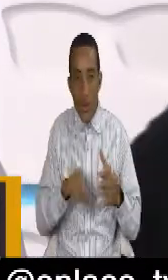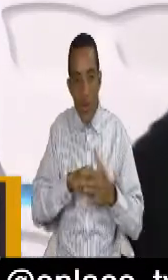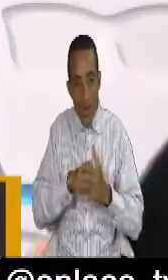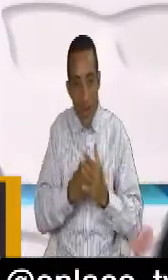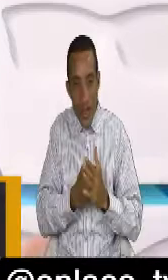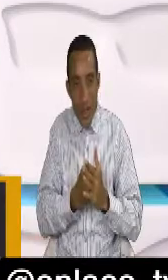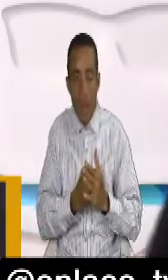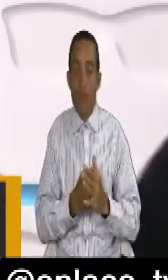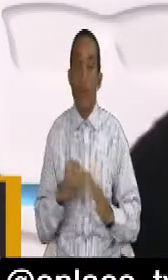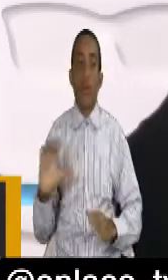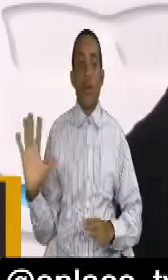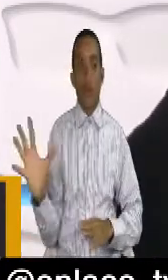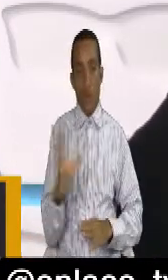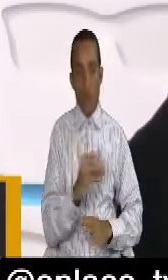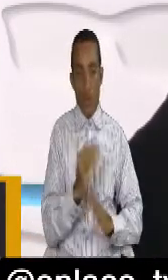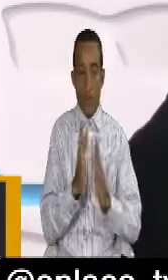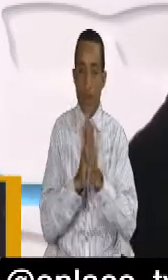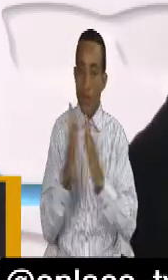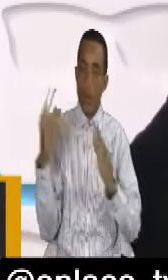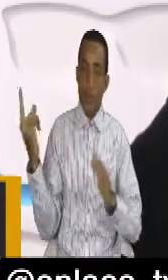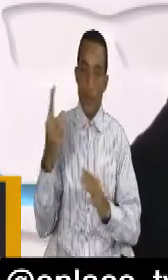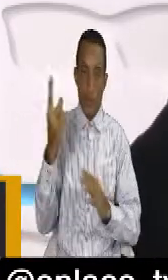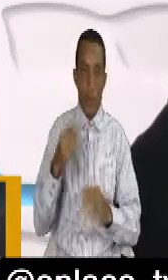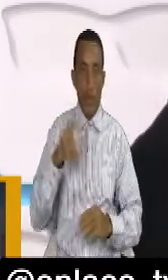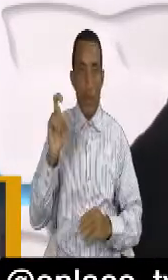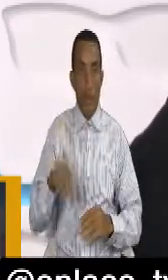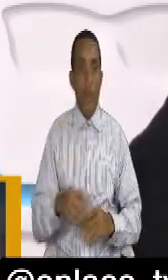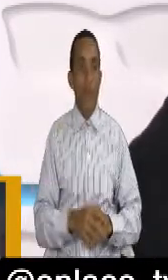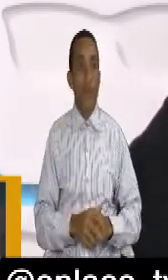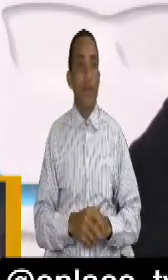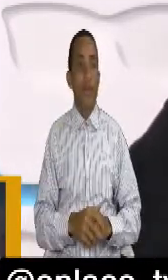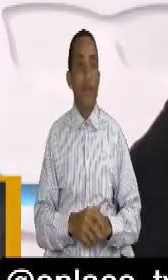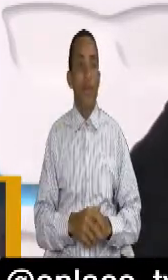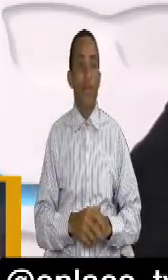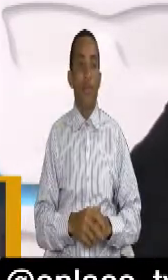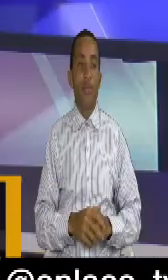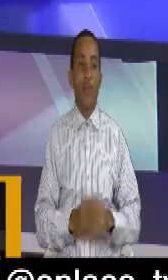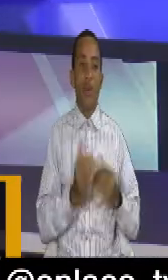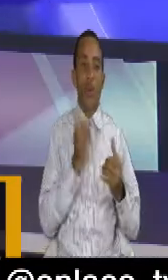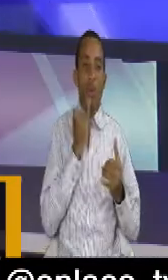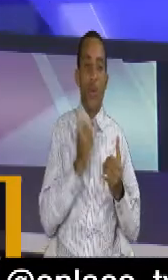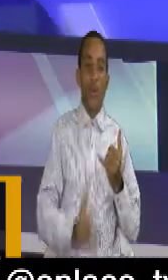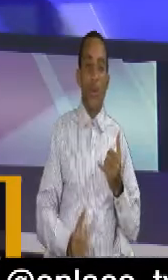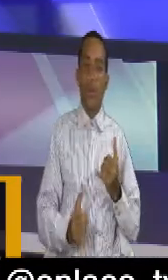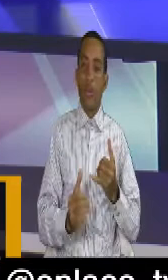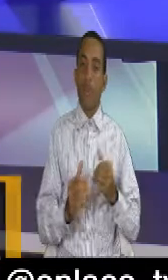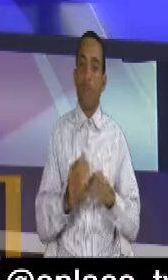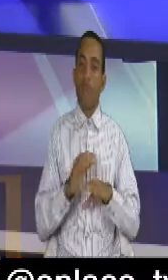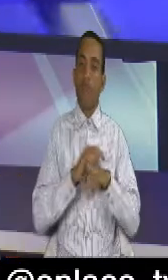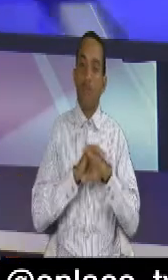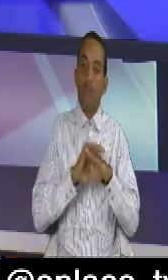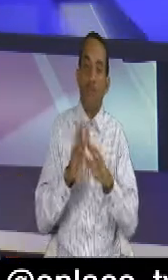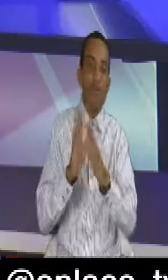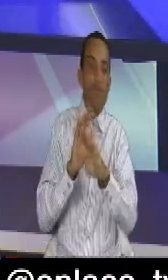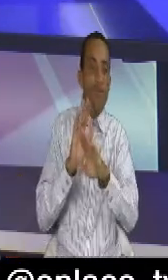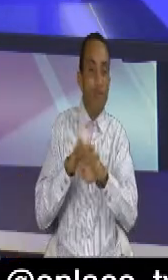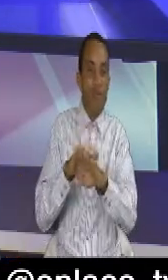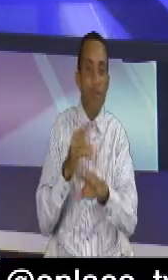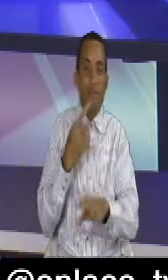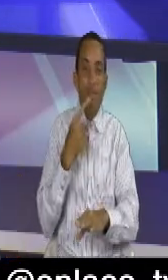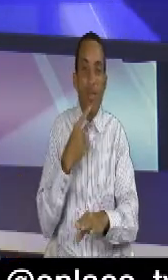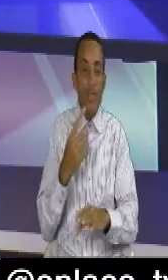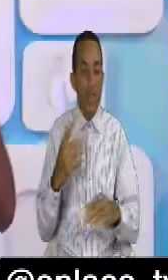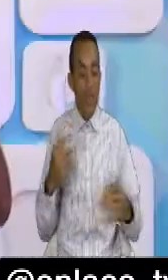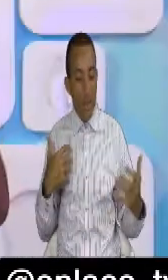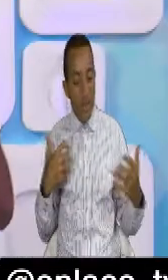y para toda Colombia en general, que de verdad que se merece esto. Poncho, para despedirnos ya, el mensaje a los apasionados del género musical vallenato.